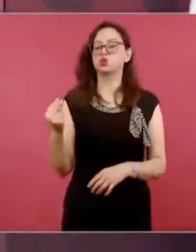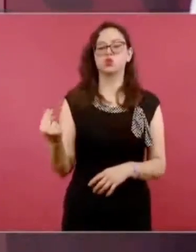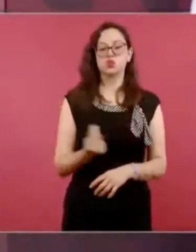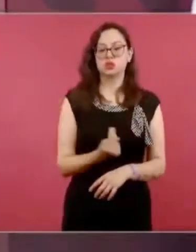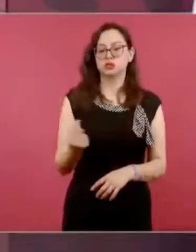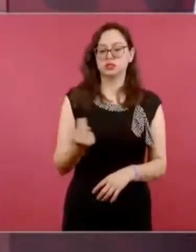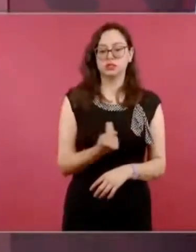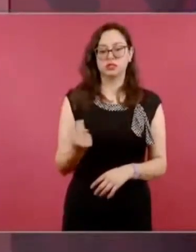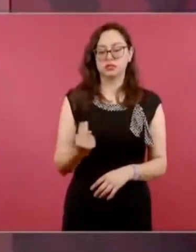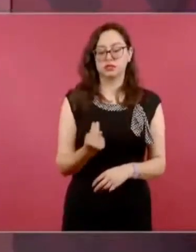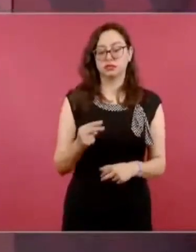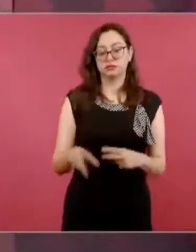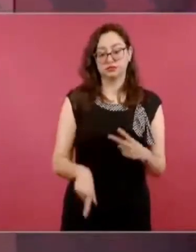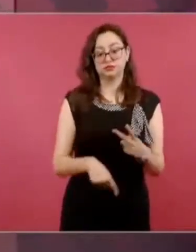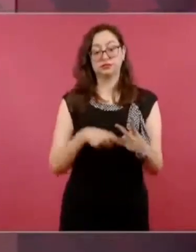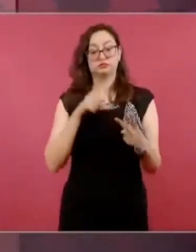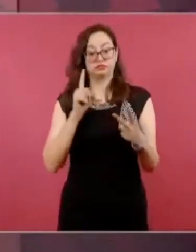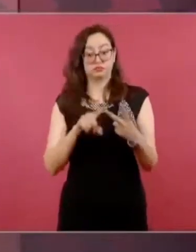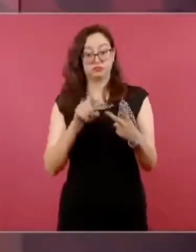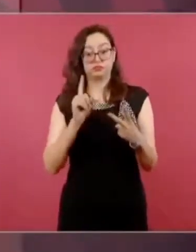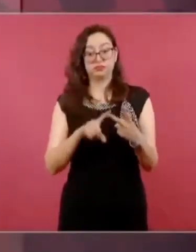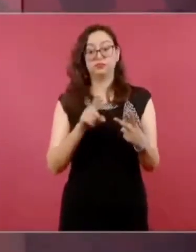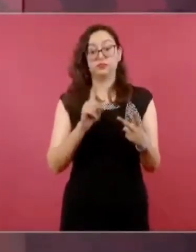dirigentes como Salvador Allende.